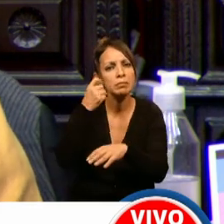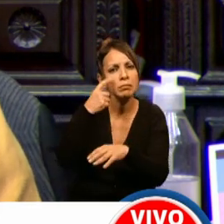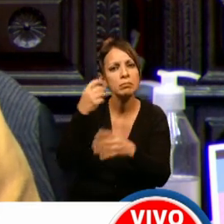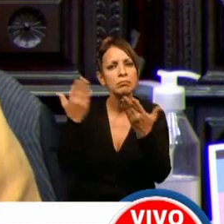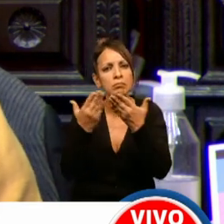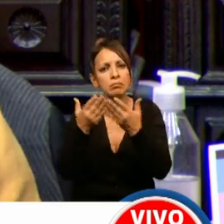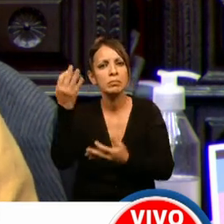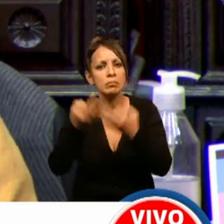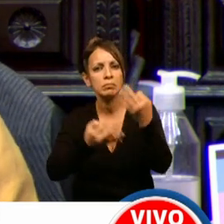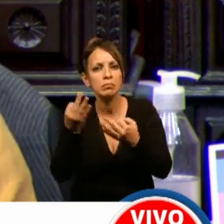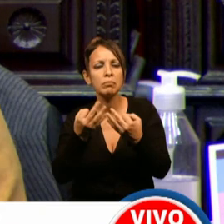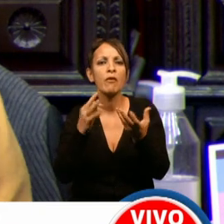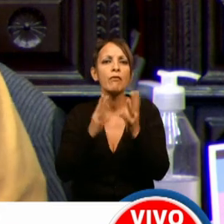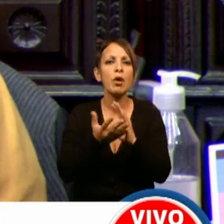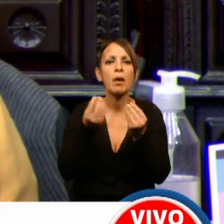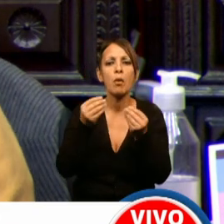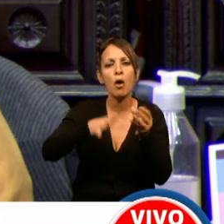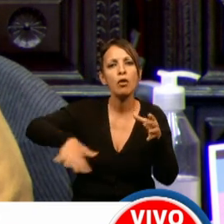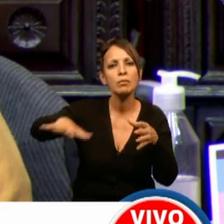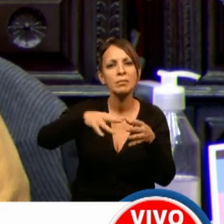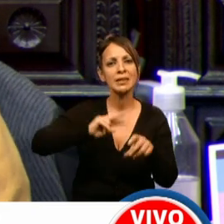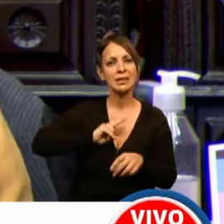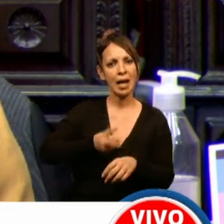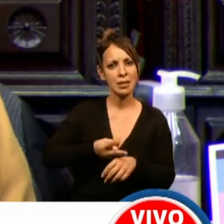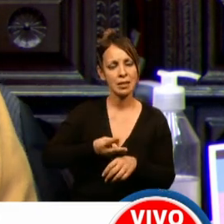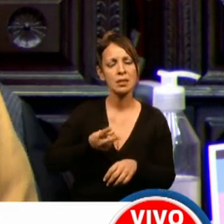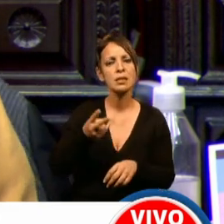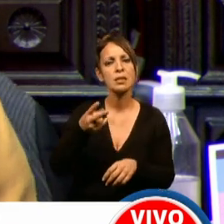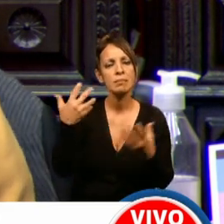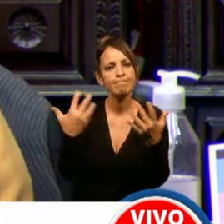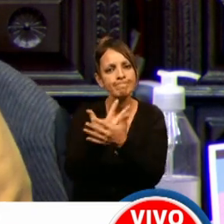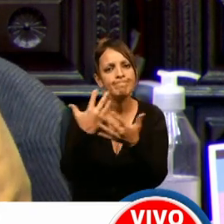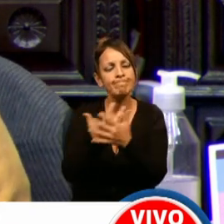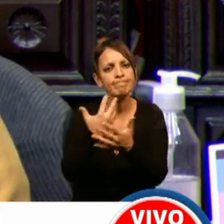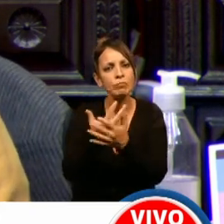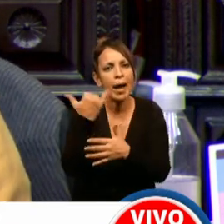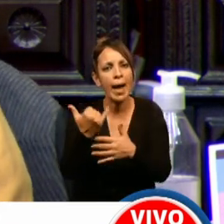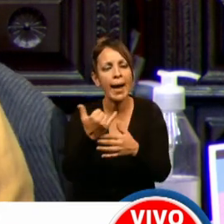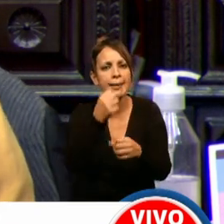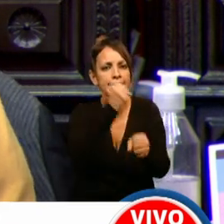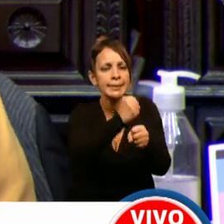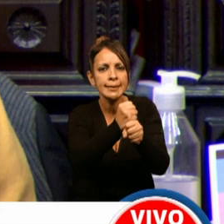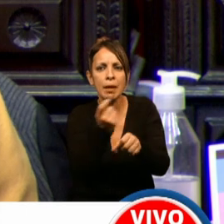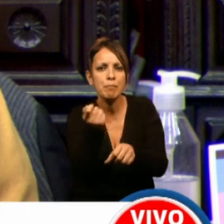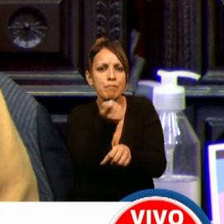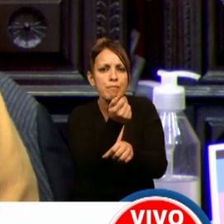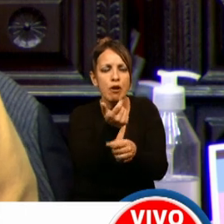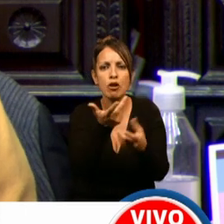de cómo el colectivo trans sufre la precariedad laboral es una de las características que